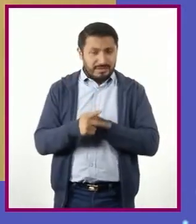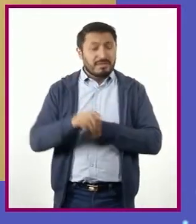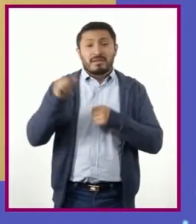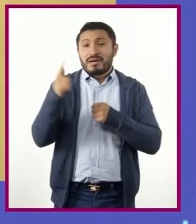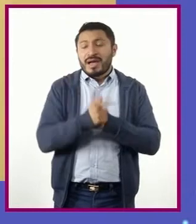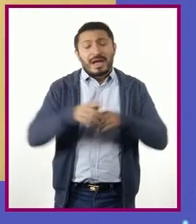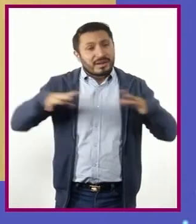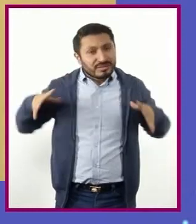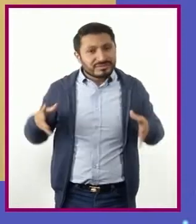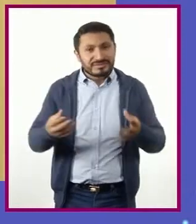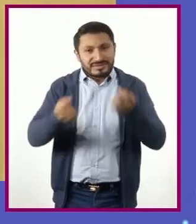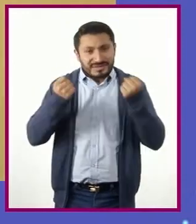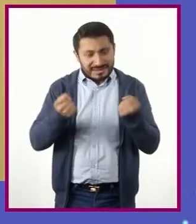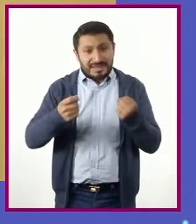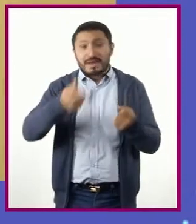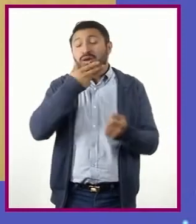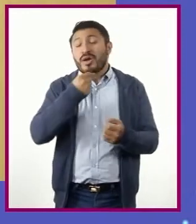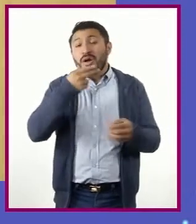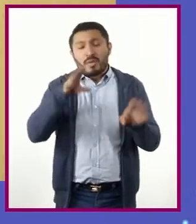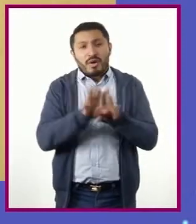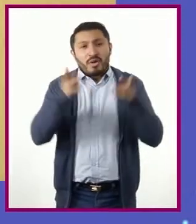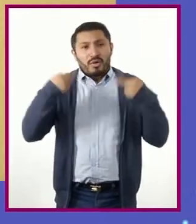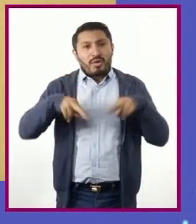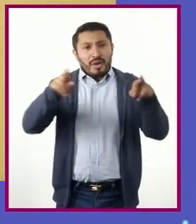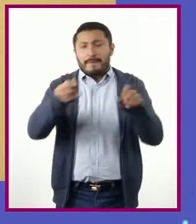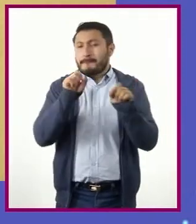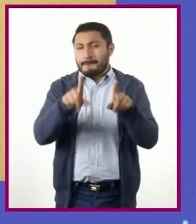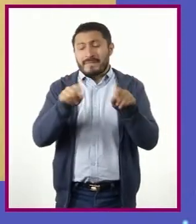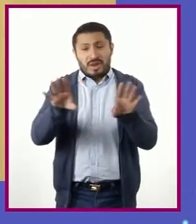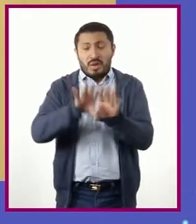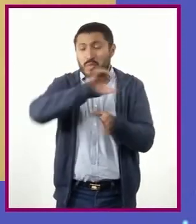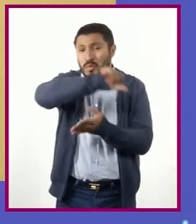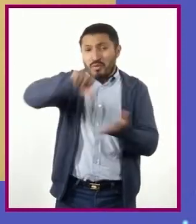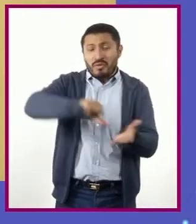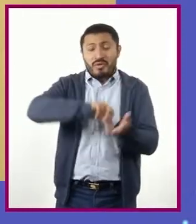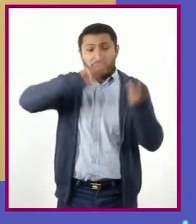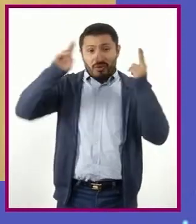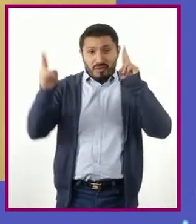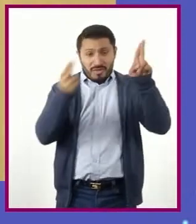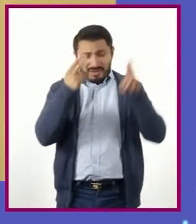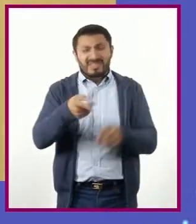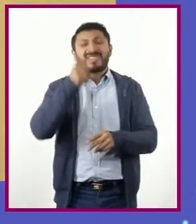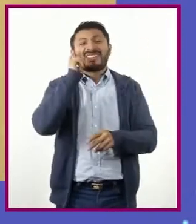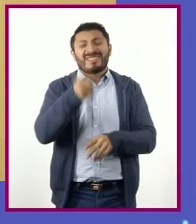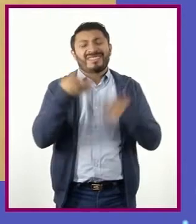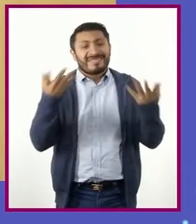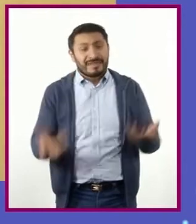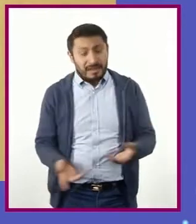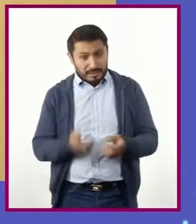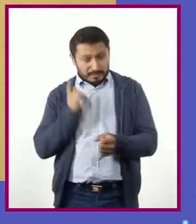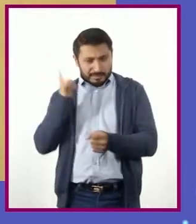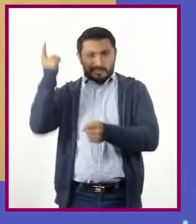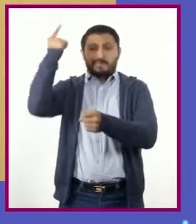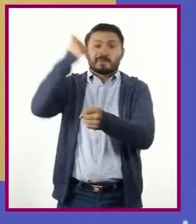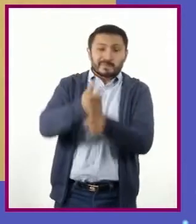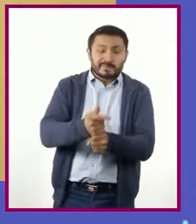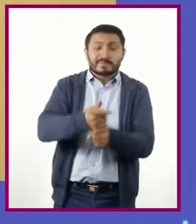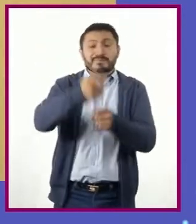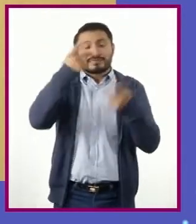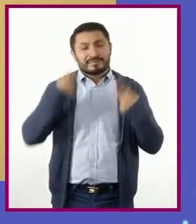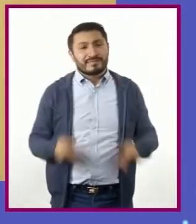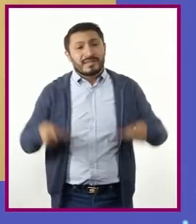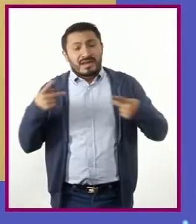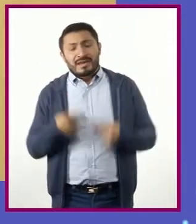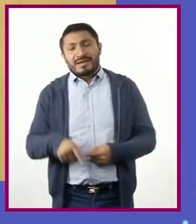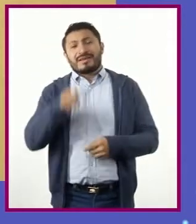que hay que rescatar es que el hombre se representa a sí mismo como el centro del universo, es decir, descubrir al hombre y dar